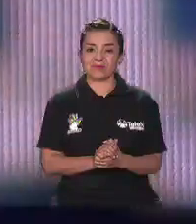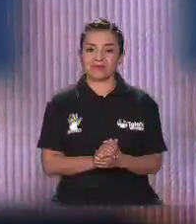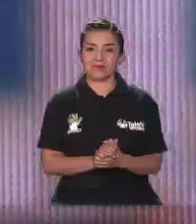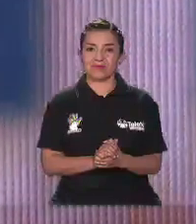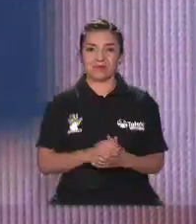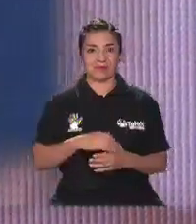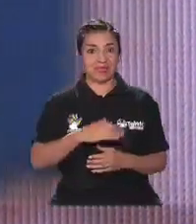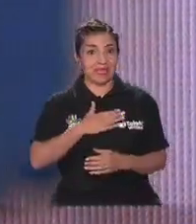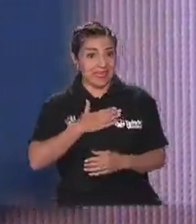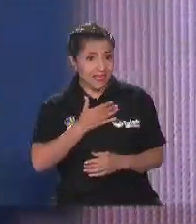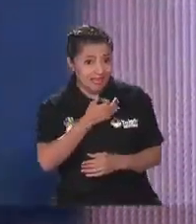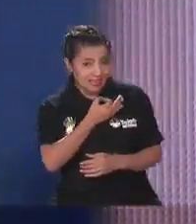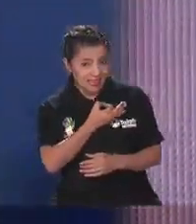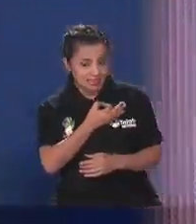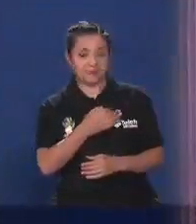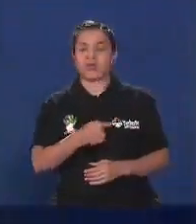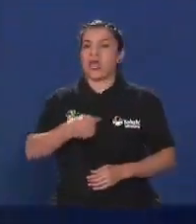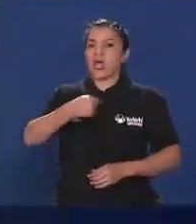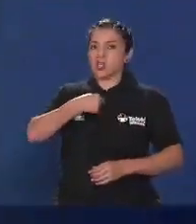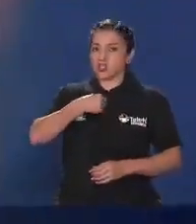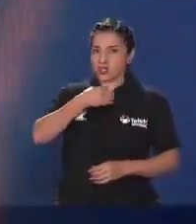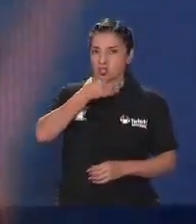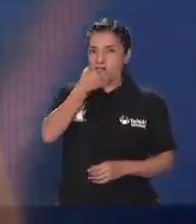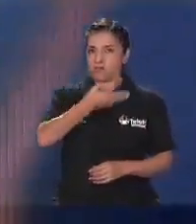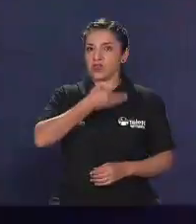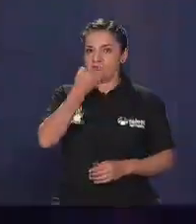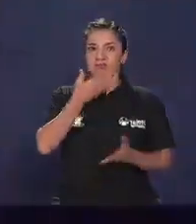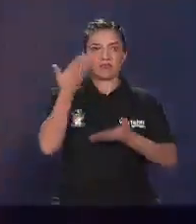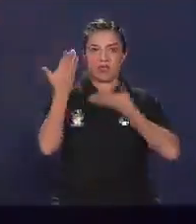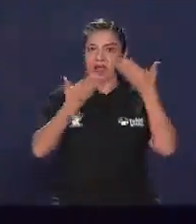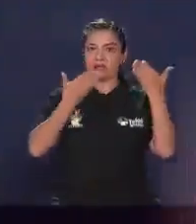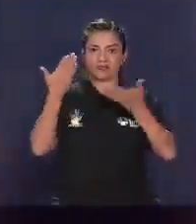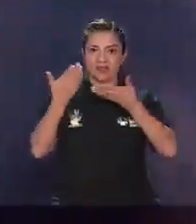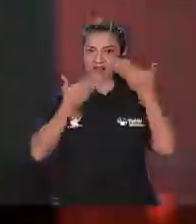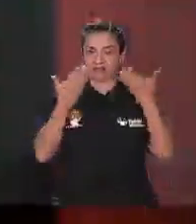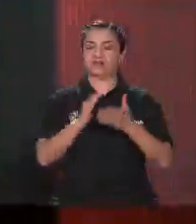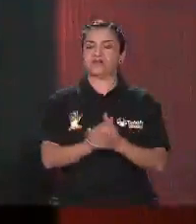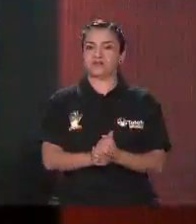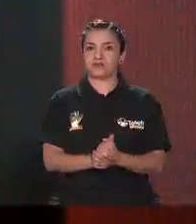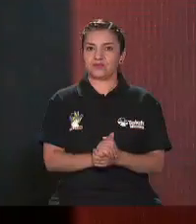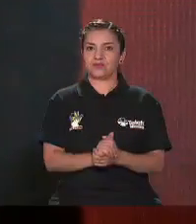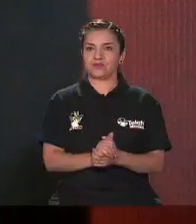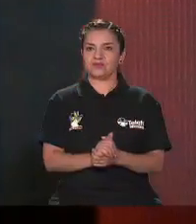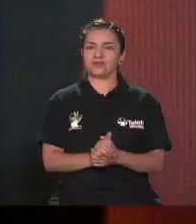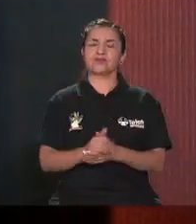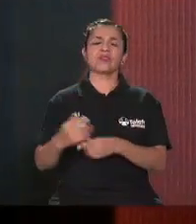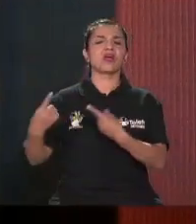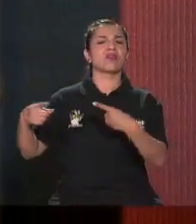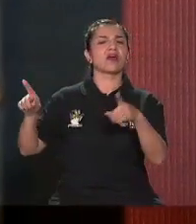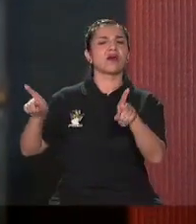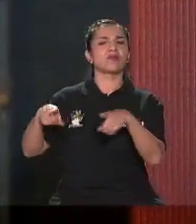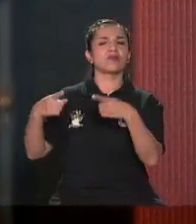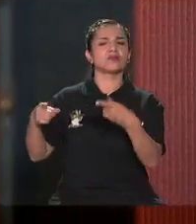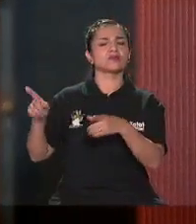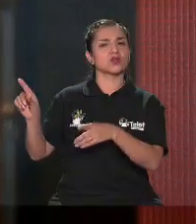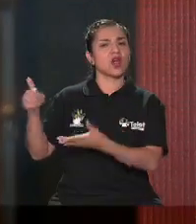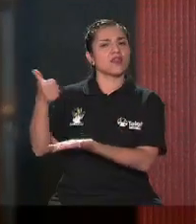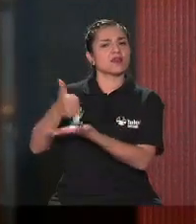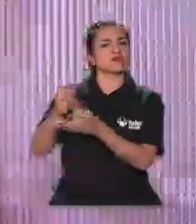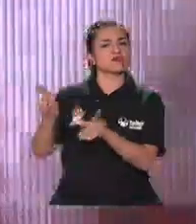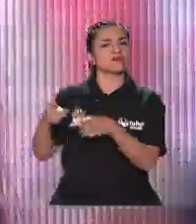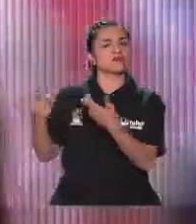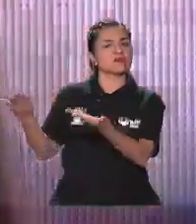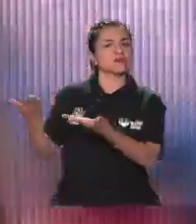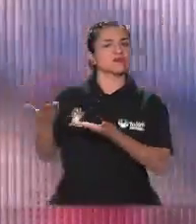¿Quieres decirle? Yo te voy a decir algo cantando, entonces. Dame un tono, Otárola.